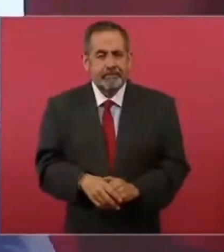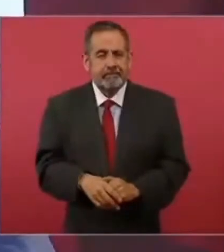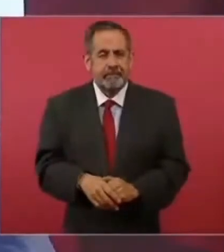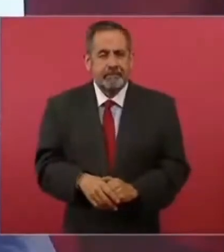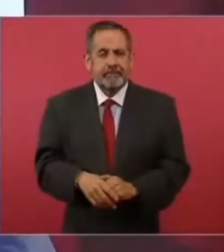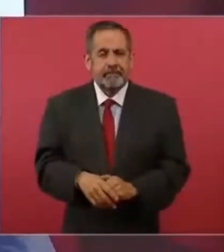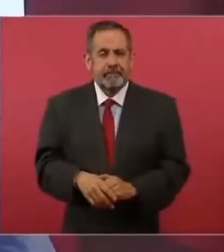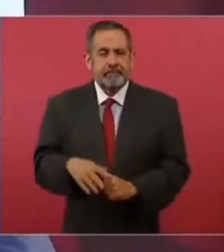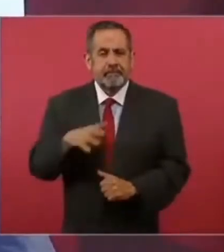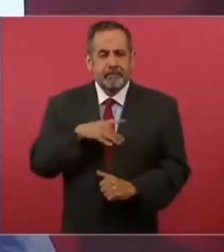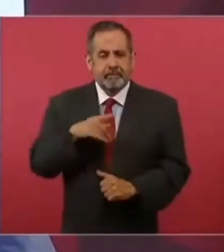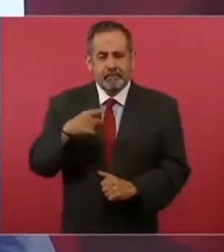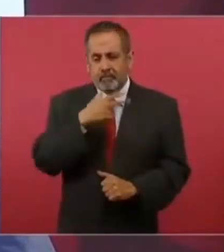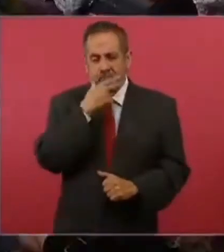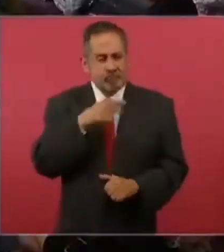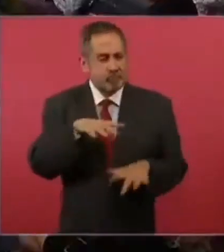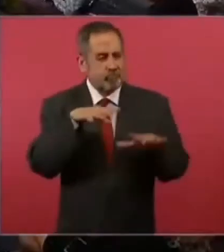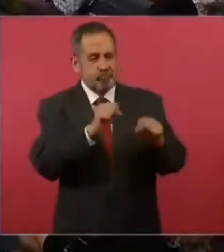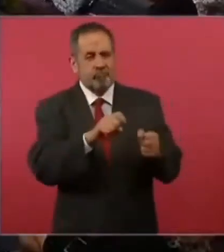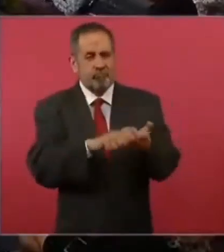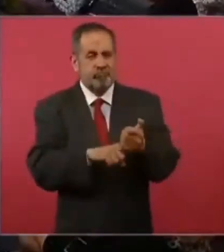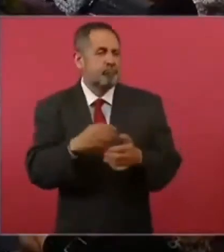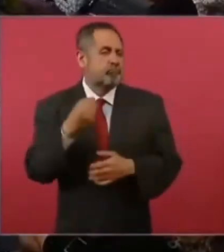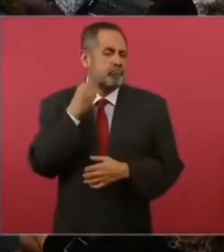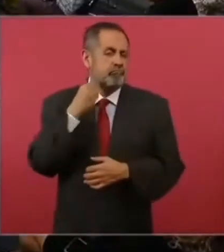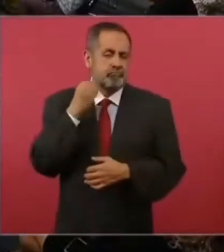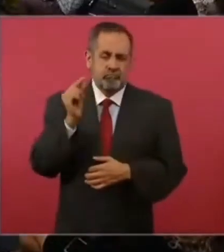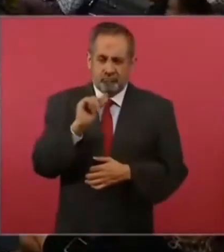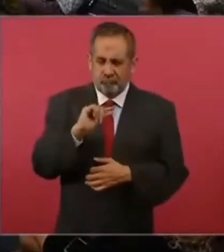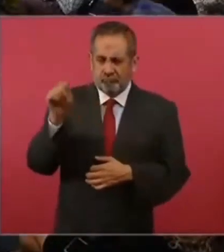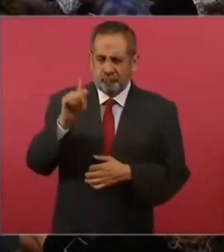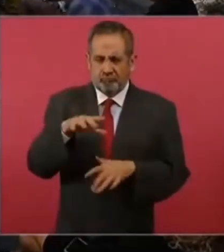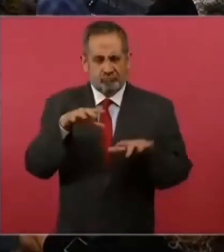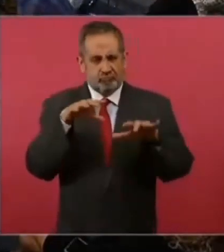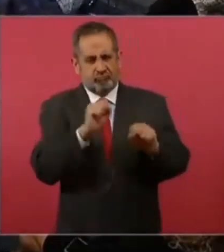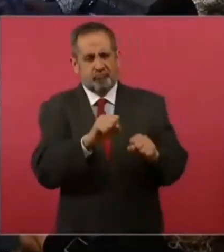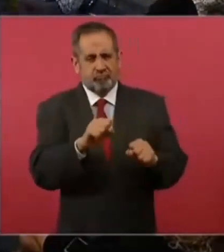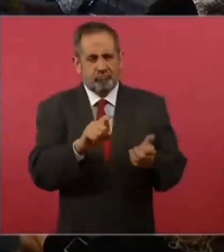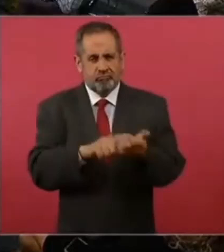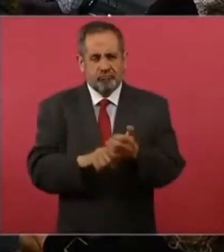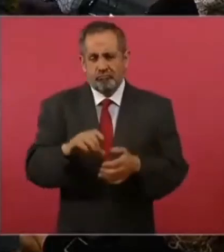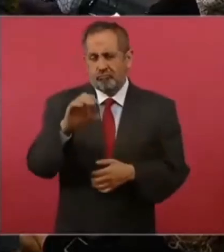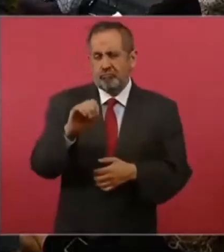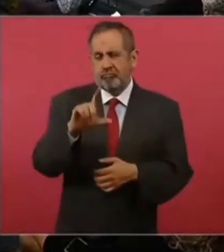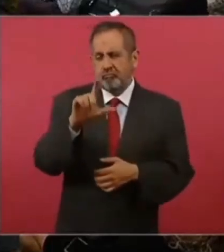Hay un señor detenido, un abogado famoso, Collado,